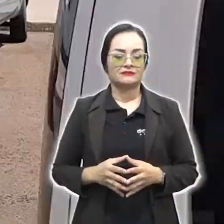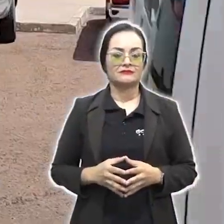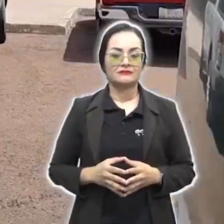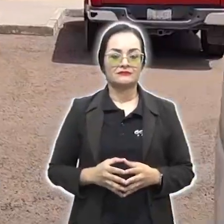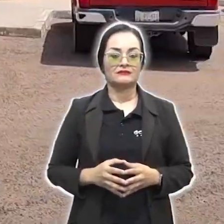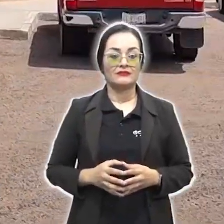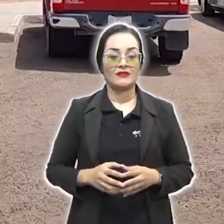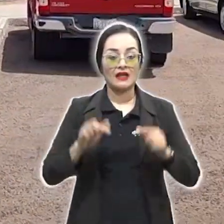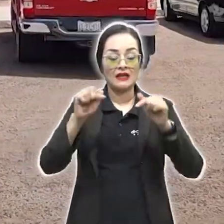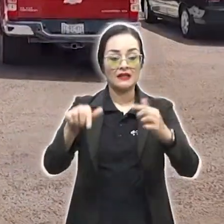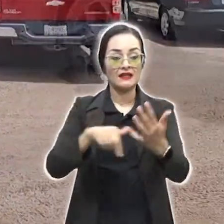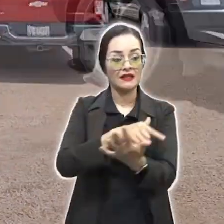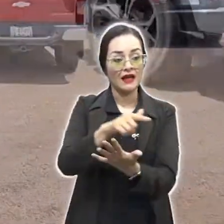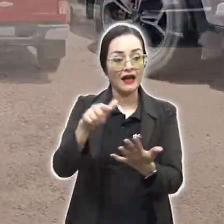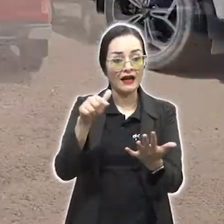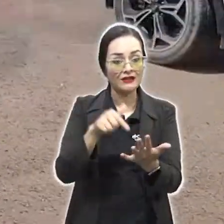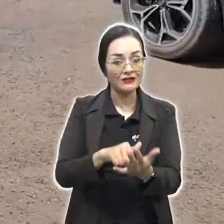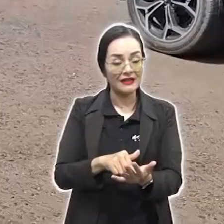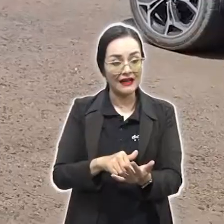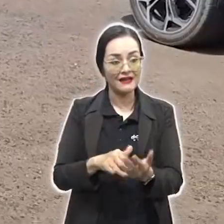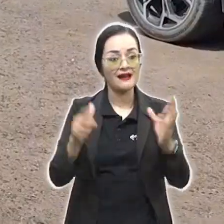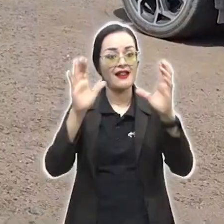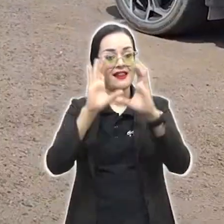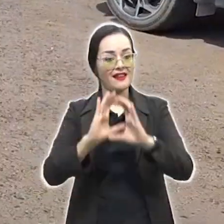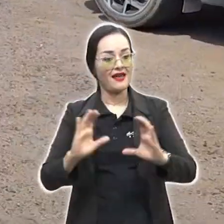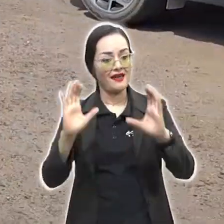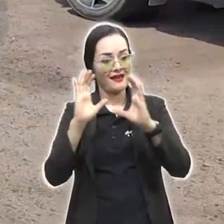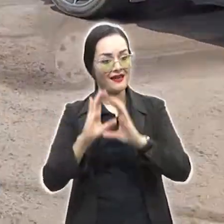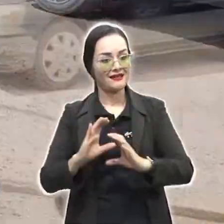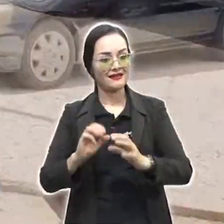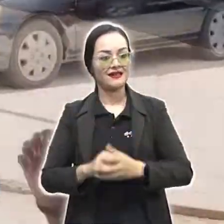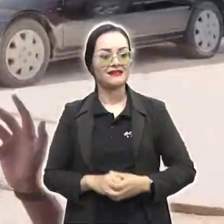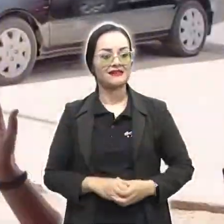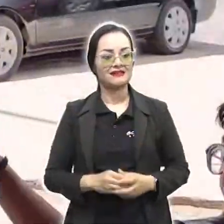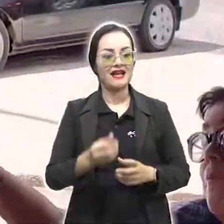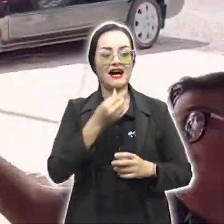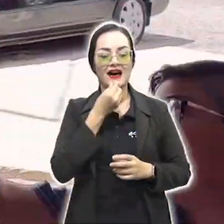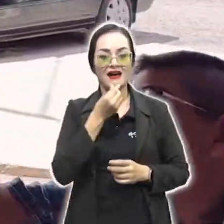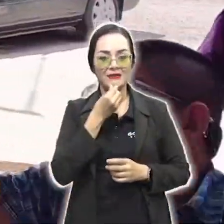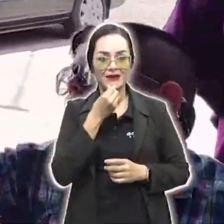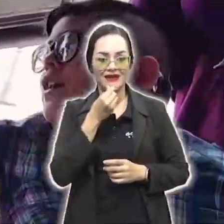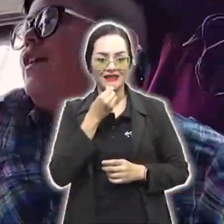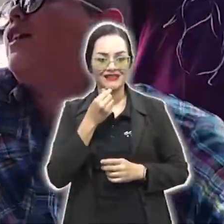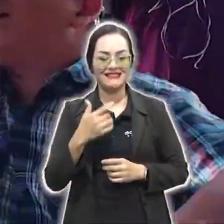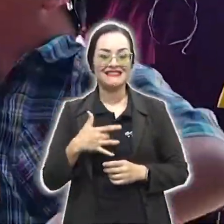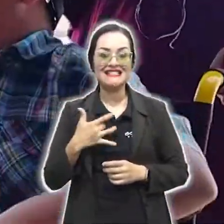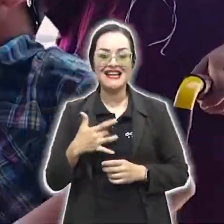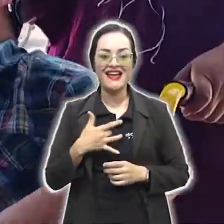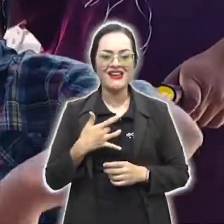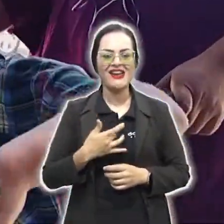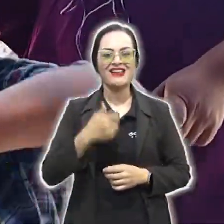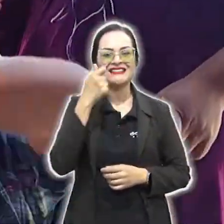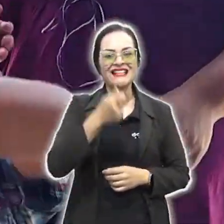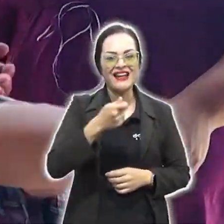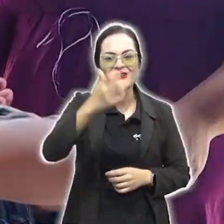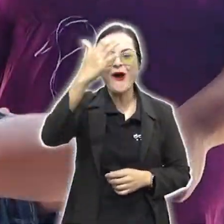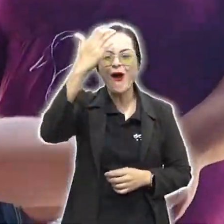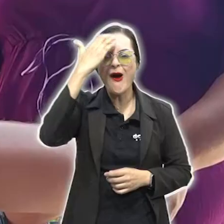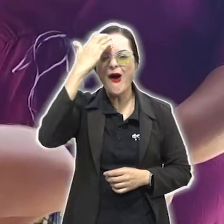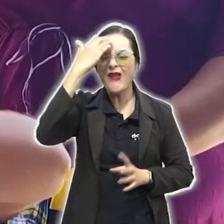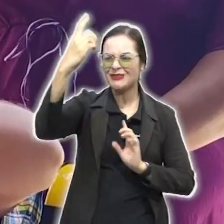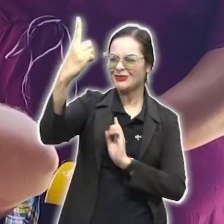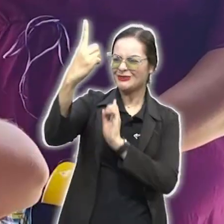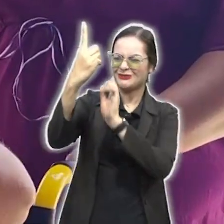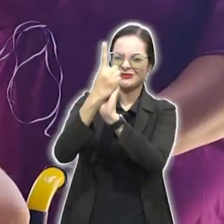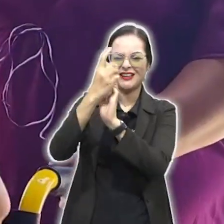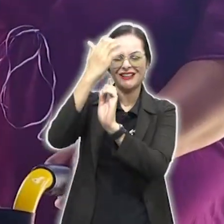Cuando llegaron al lugar donde se realiza la hora del rancho, el niño Ángel Antonio tuvo la oportunidad de conocer